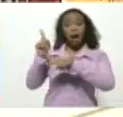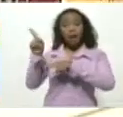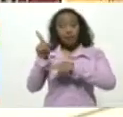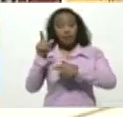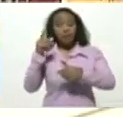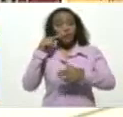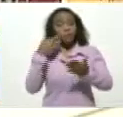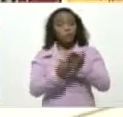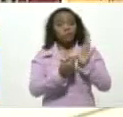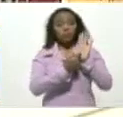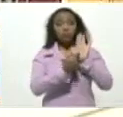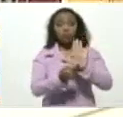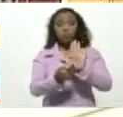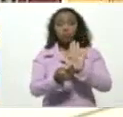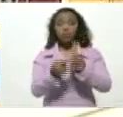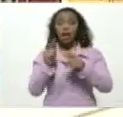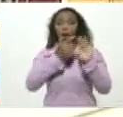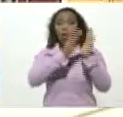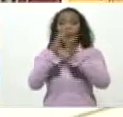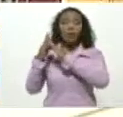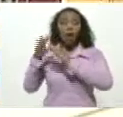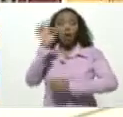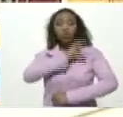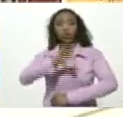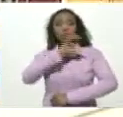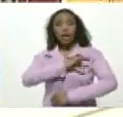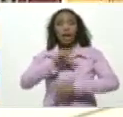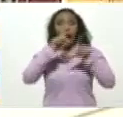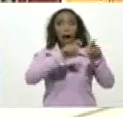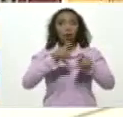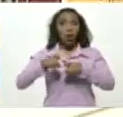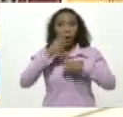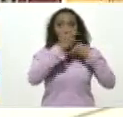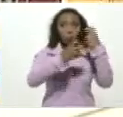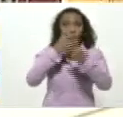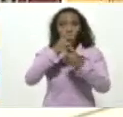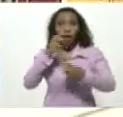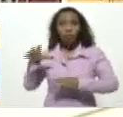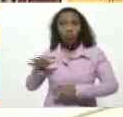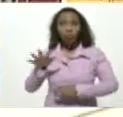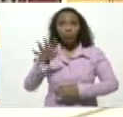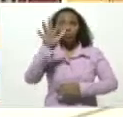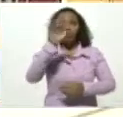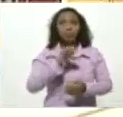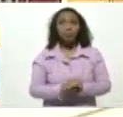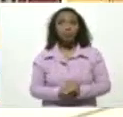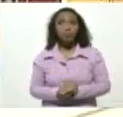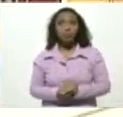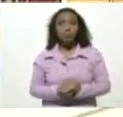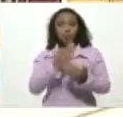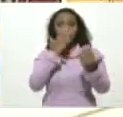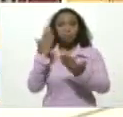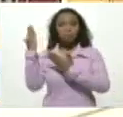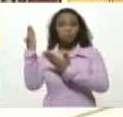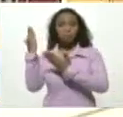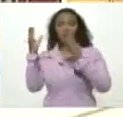stands de la comuna socialista agroturística Galipán, por ejemplo, de la